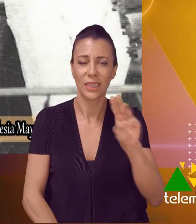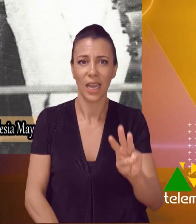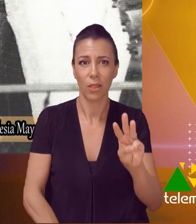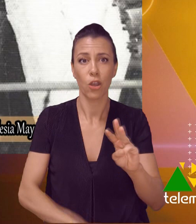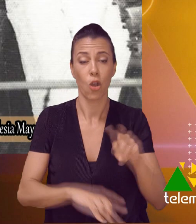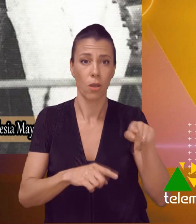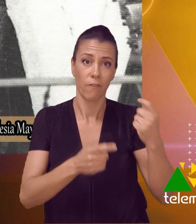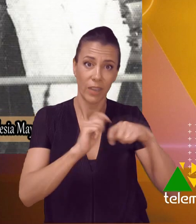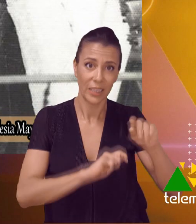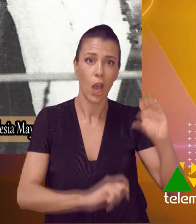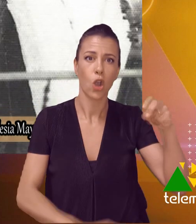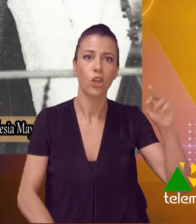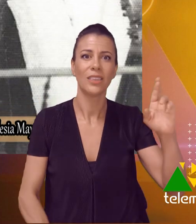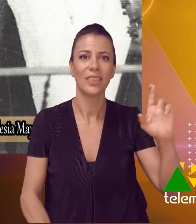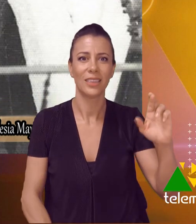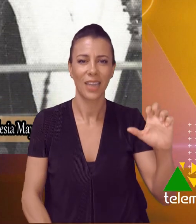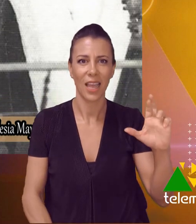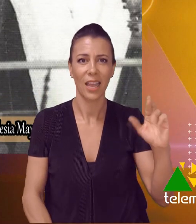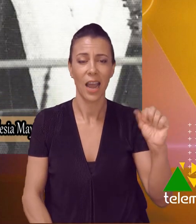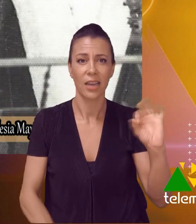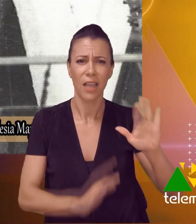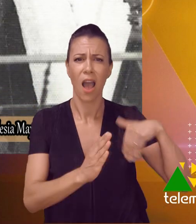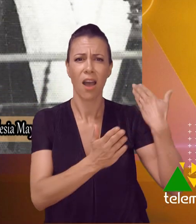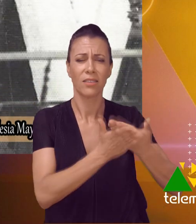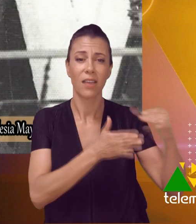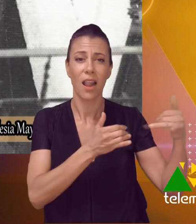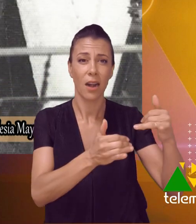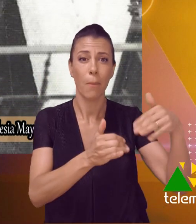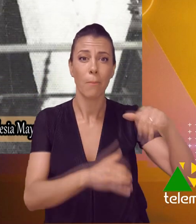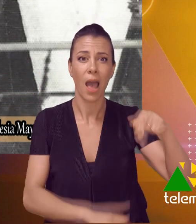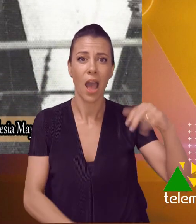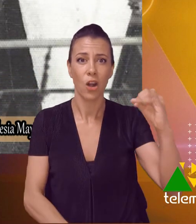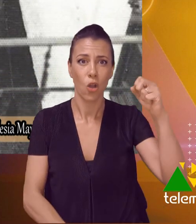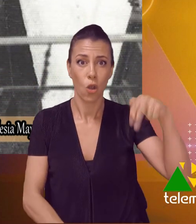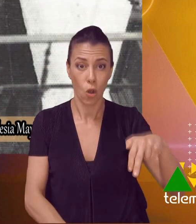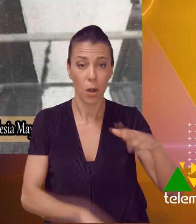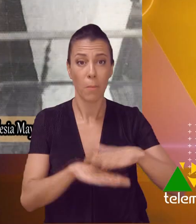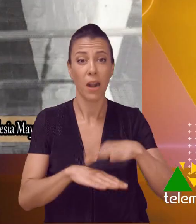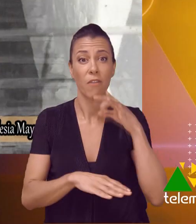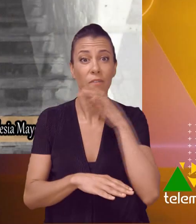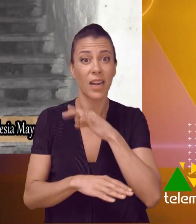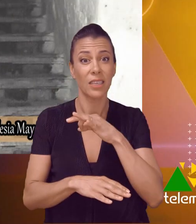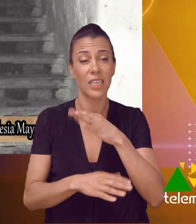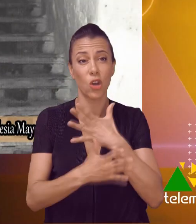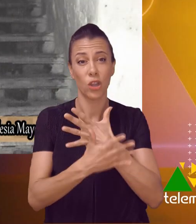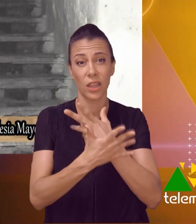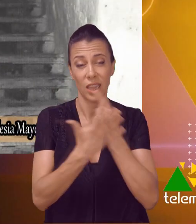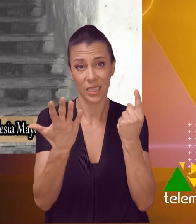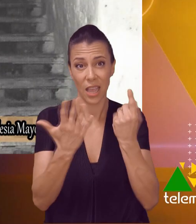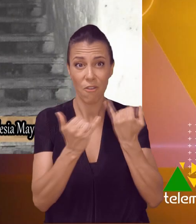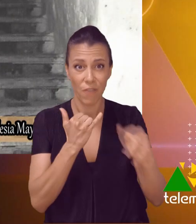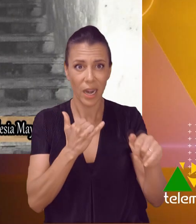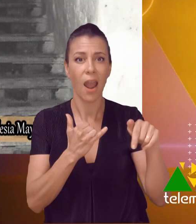de Contreras, que llegaba pues hasta la Rambla del Manjón, y para que Alonso de Contreras a finales del siglo XVI se haga